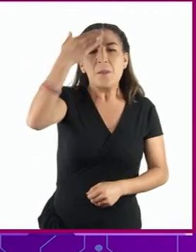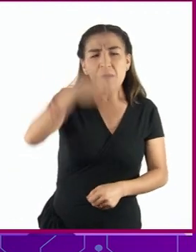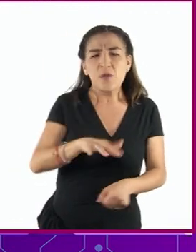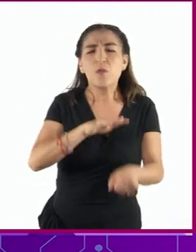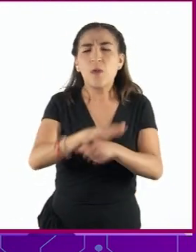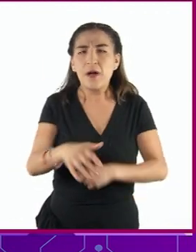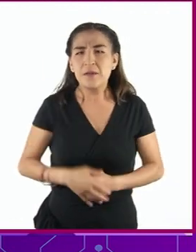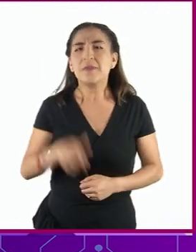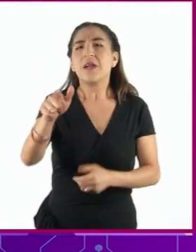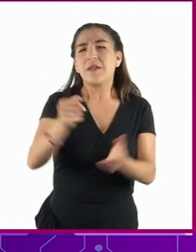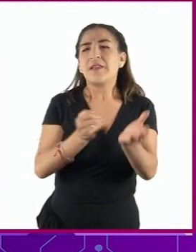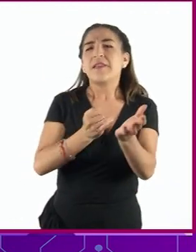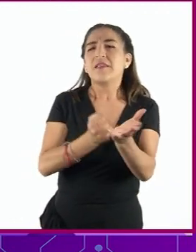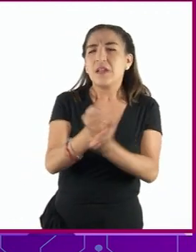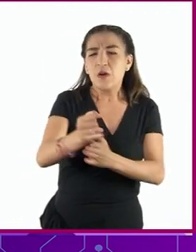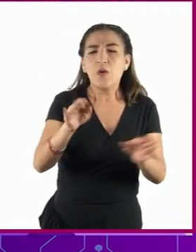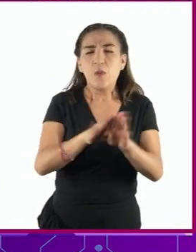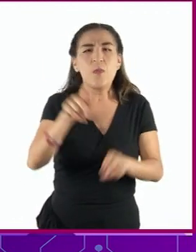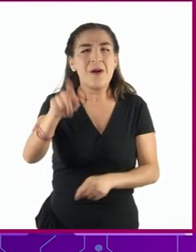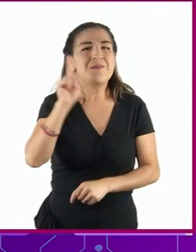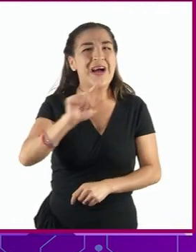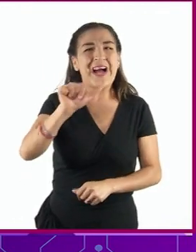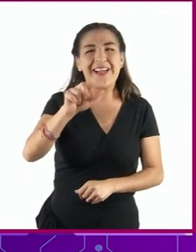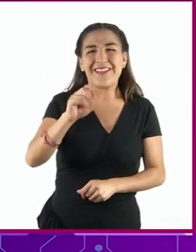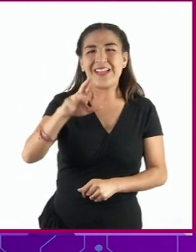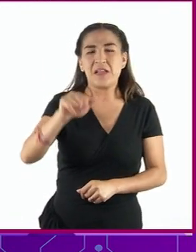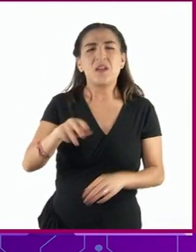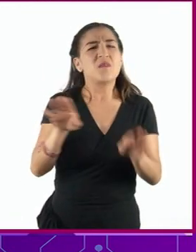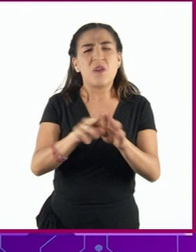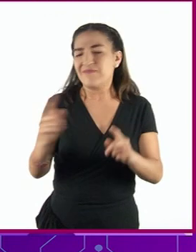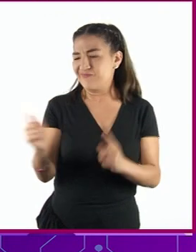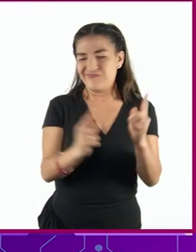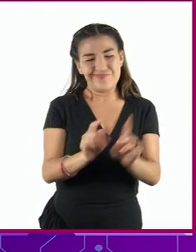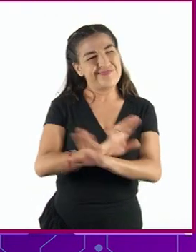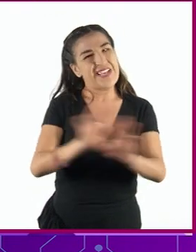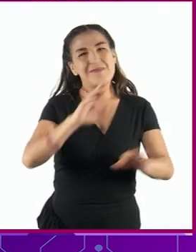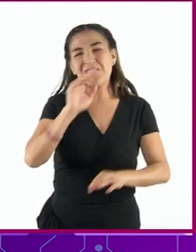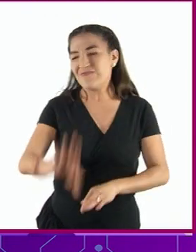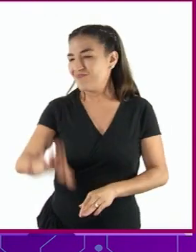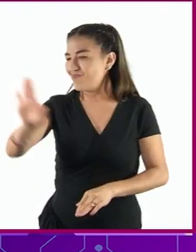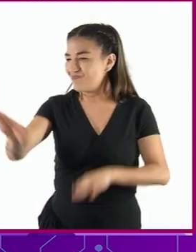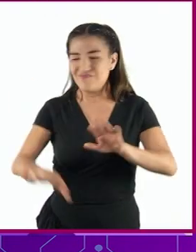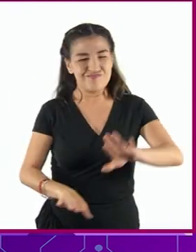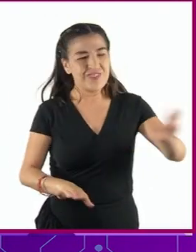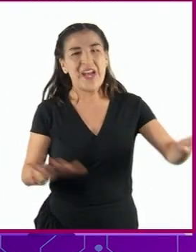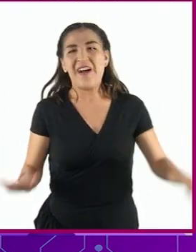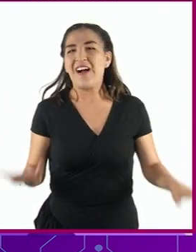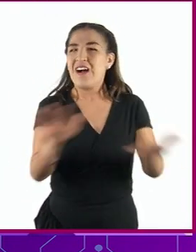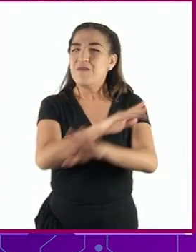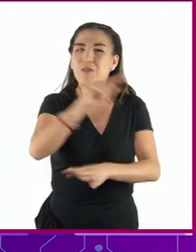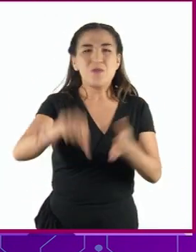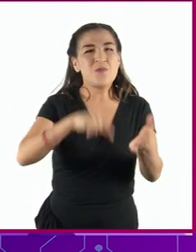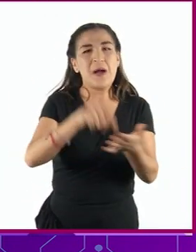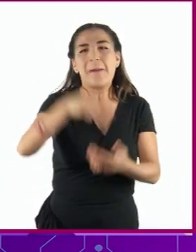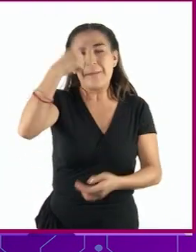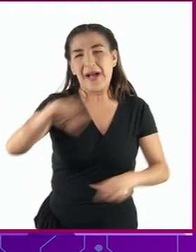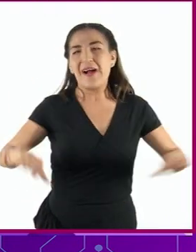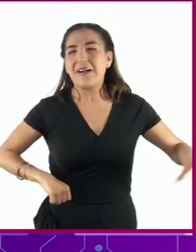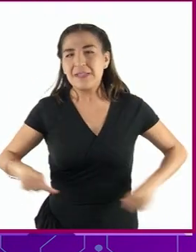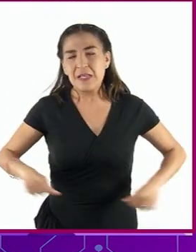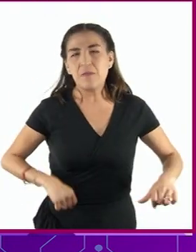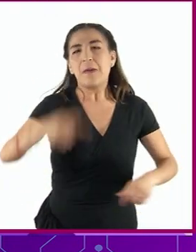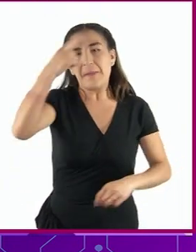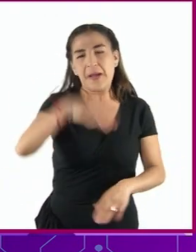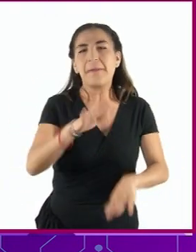decidió cambiar a Adriana de área para que no tuviera que tratar con Javier y se interesara en otras actividades que ampliaran